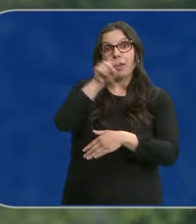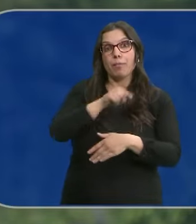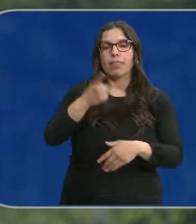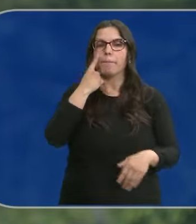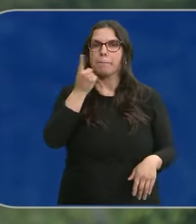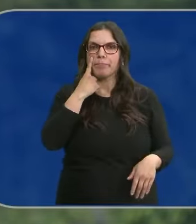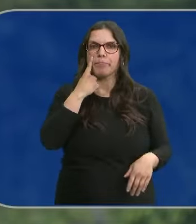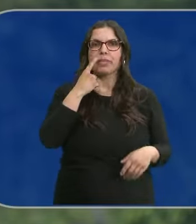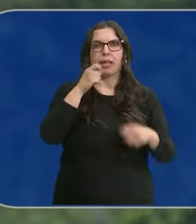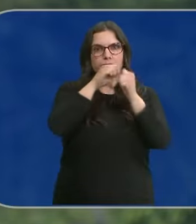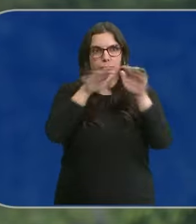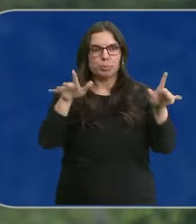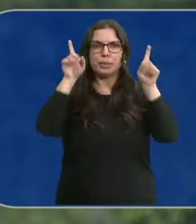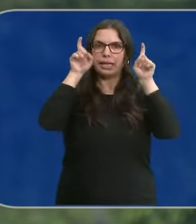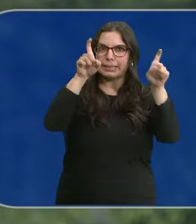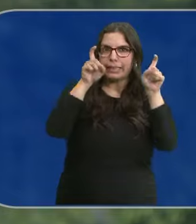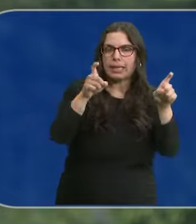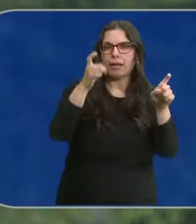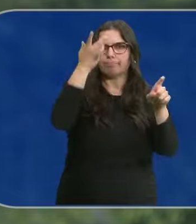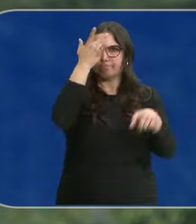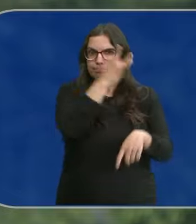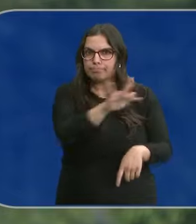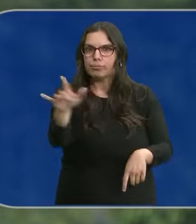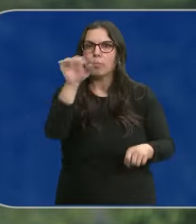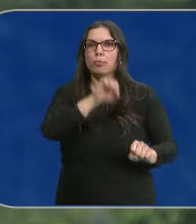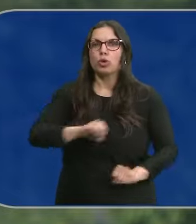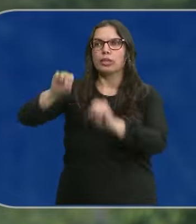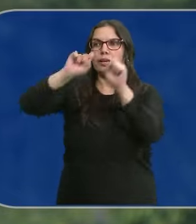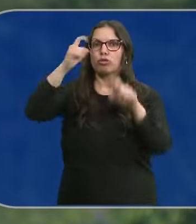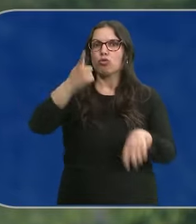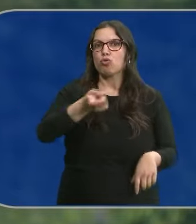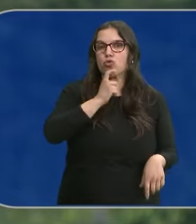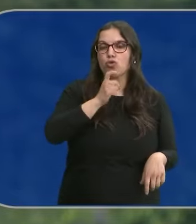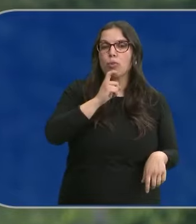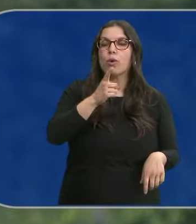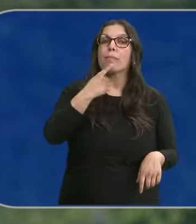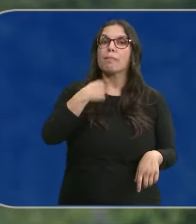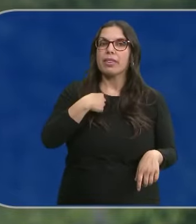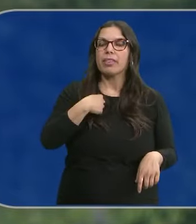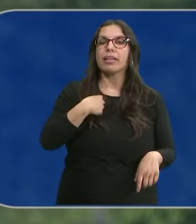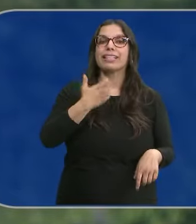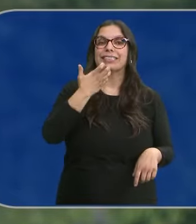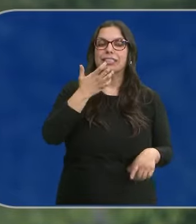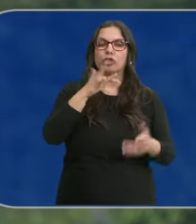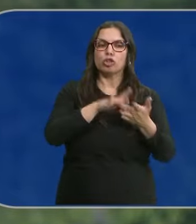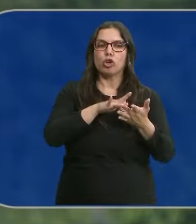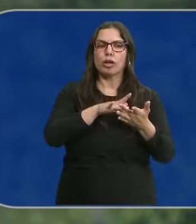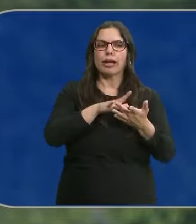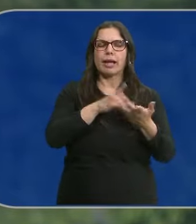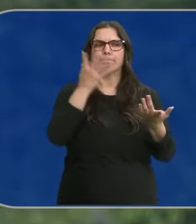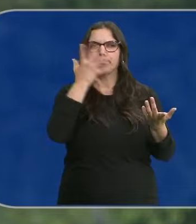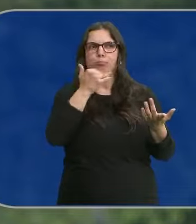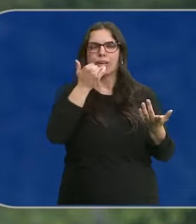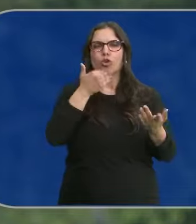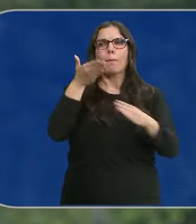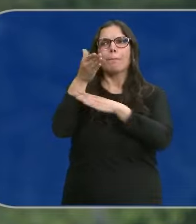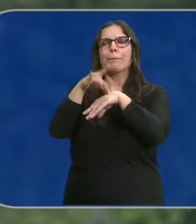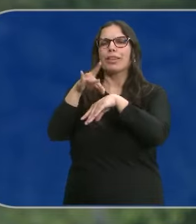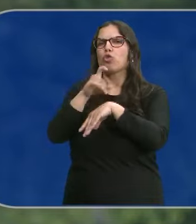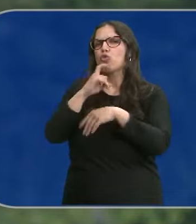los ciudadanos, de divulgar, de enseñarles cómo protegernos del sol, y nos dicen cuándo debemos acudir a un médico, a un profesional